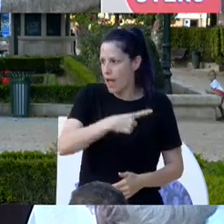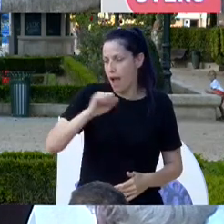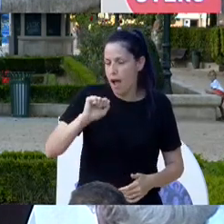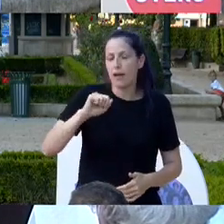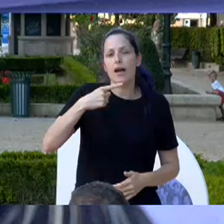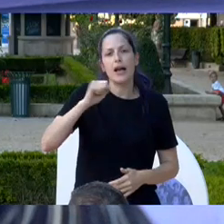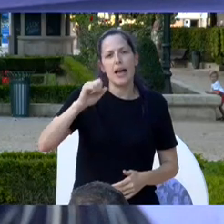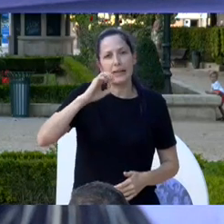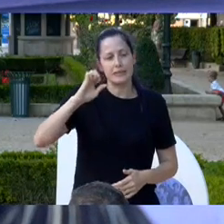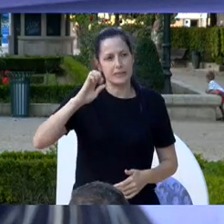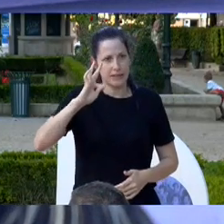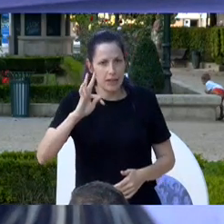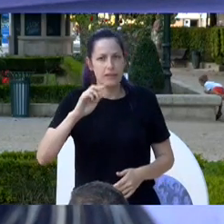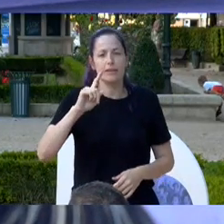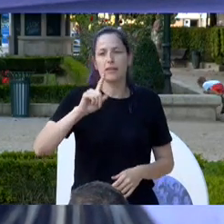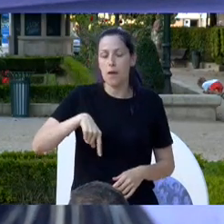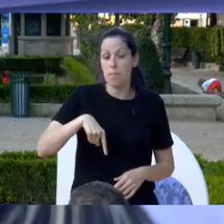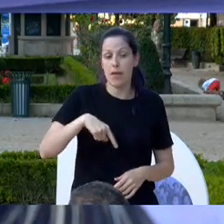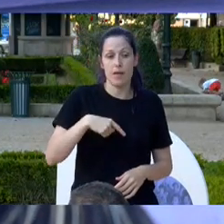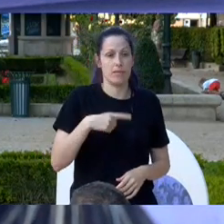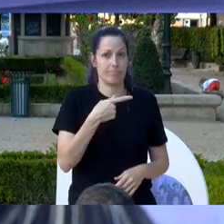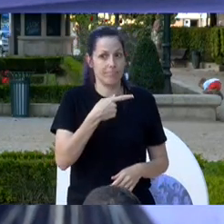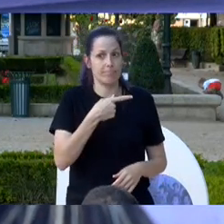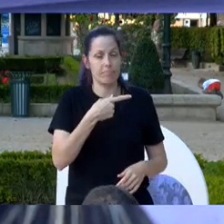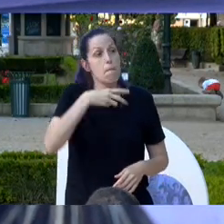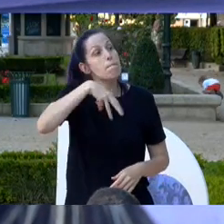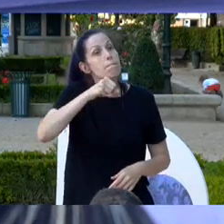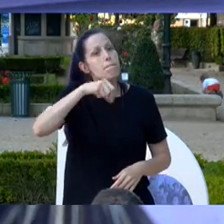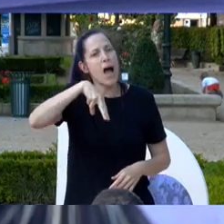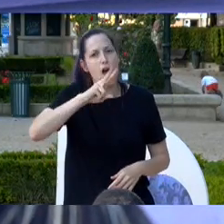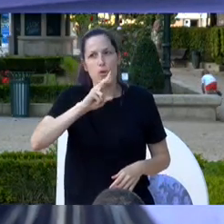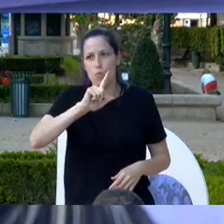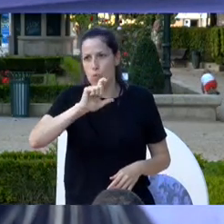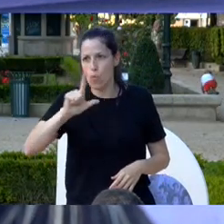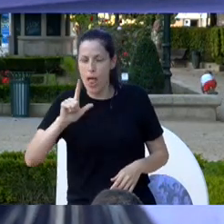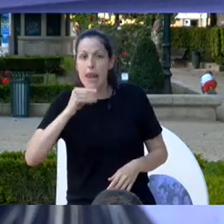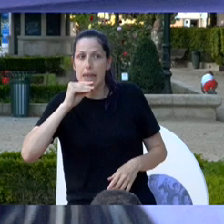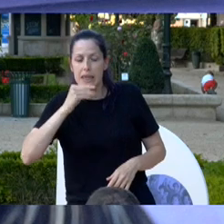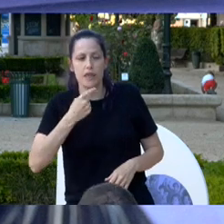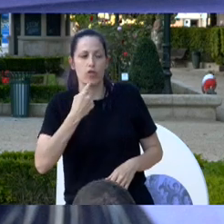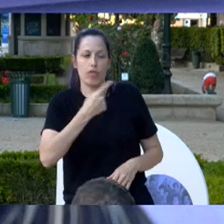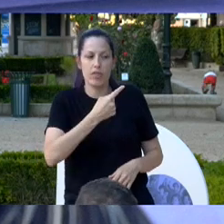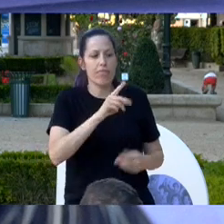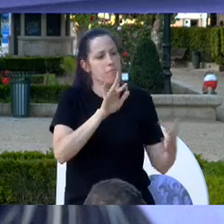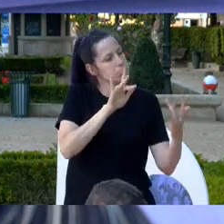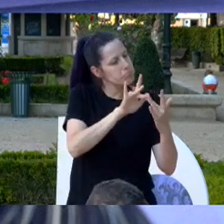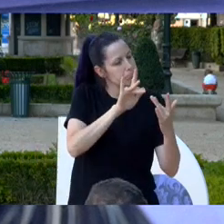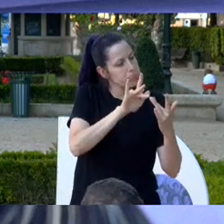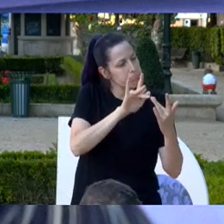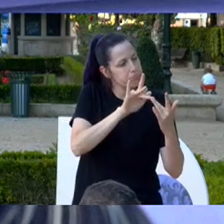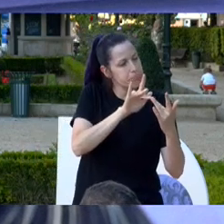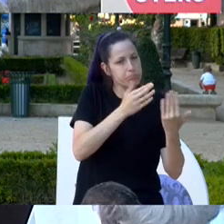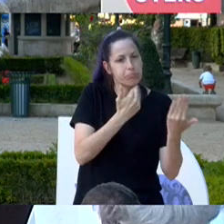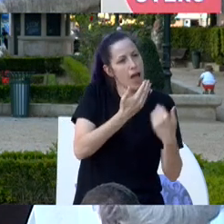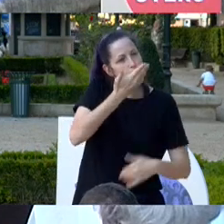Zulueta, que creo que Manuel me contaba, ¿no?, que logo se forxou aí unha relación importante con Luis de Zulueta. Entonces, en